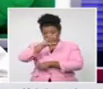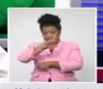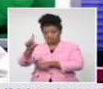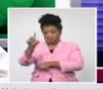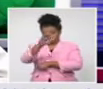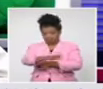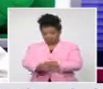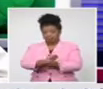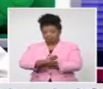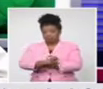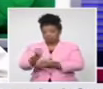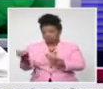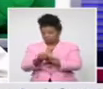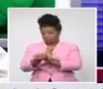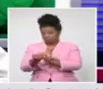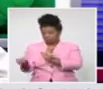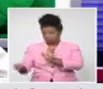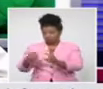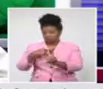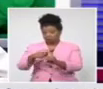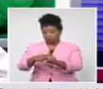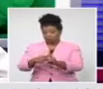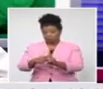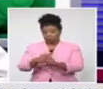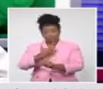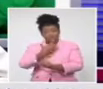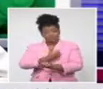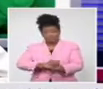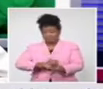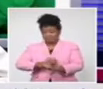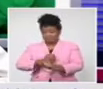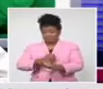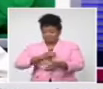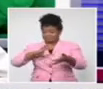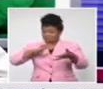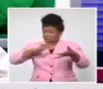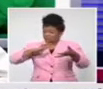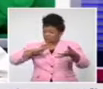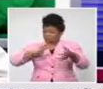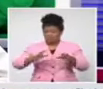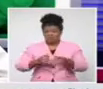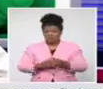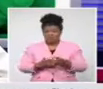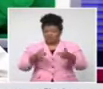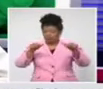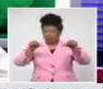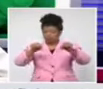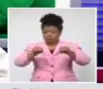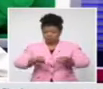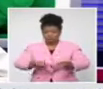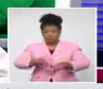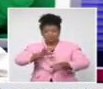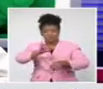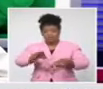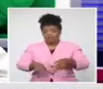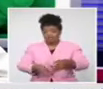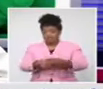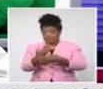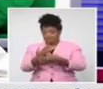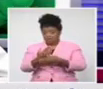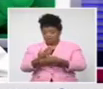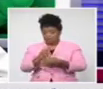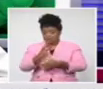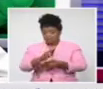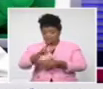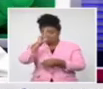y lamentablemente con las complicaciones que presentó, pues después de 6 días ingresados, 5 de ellos